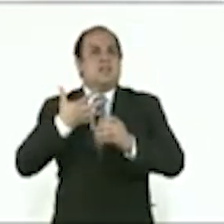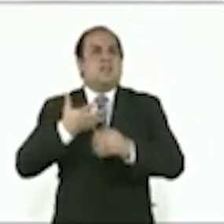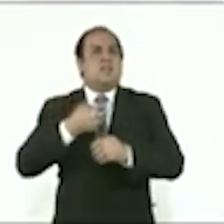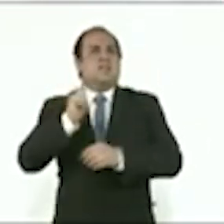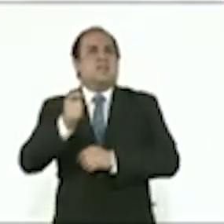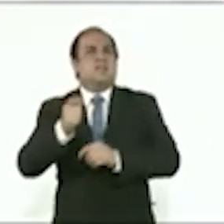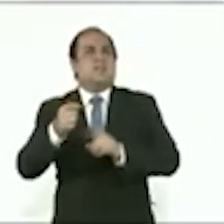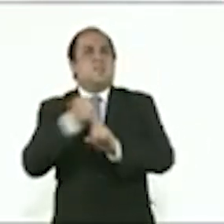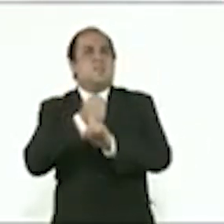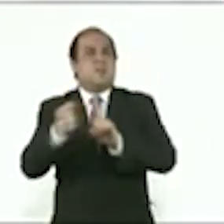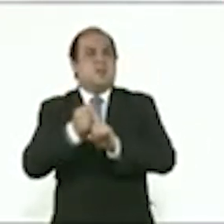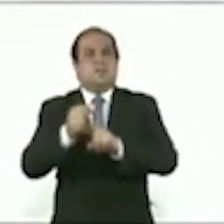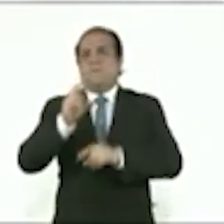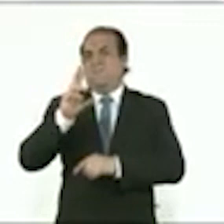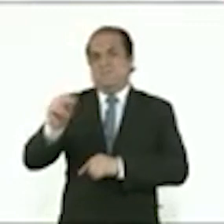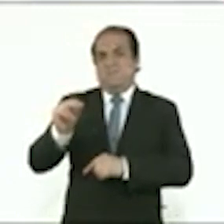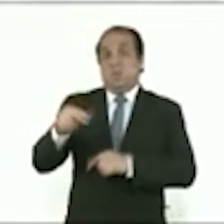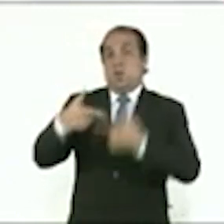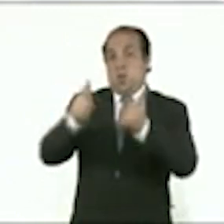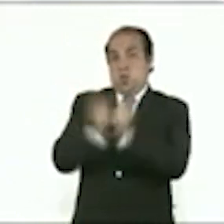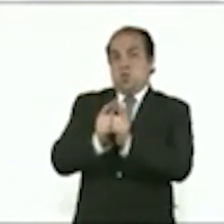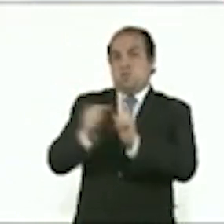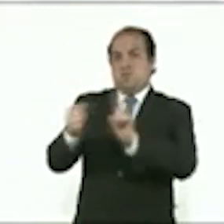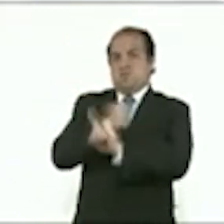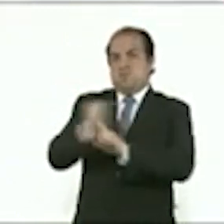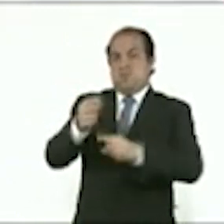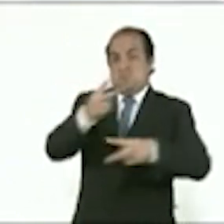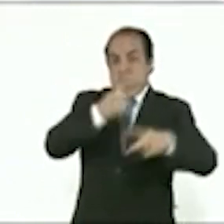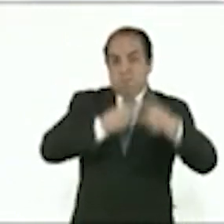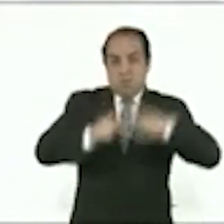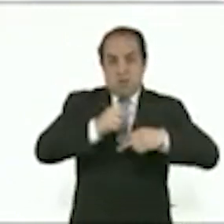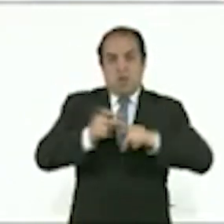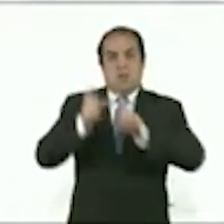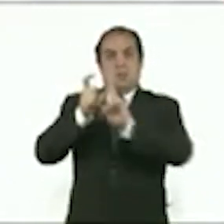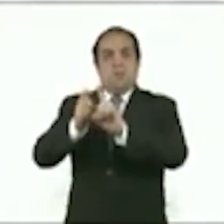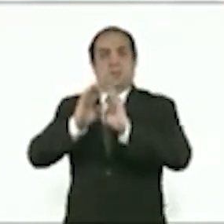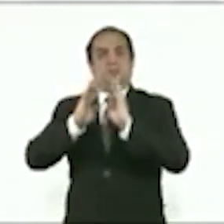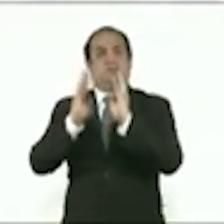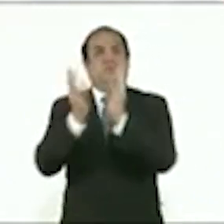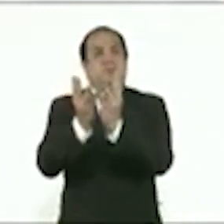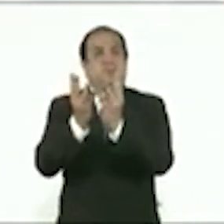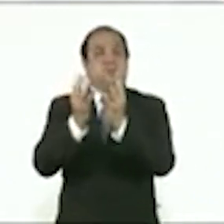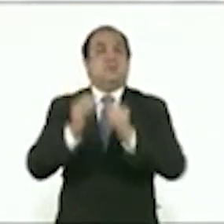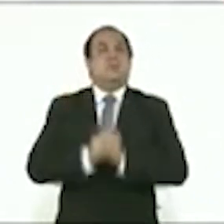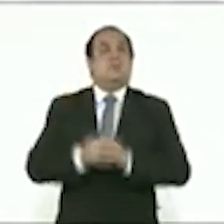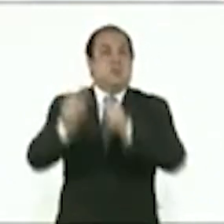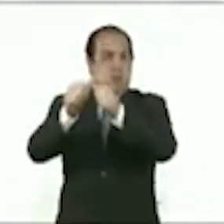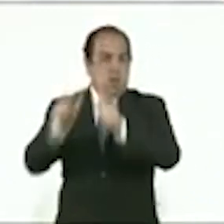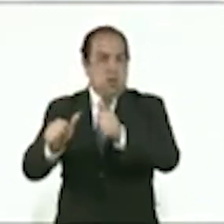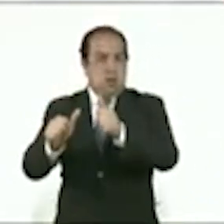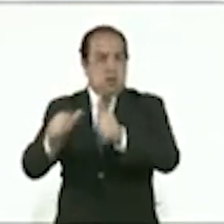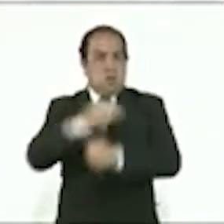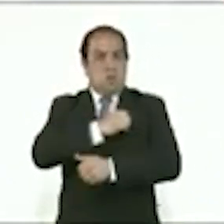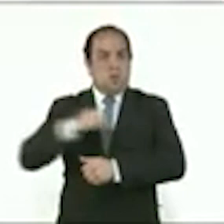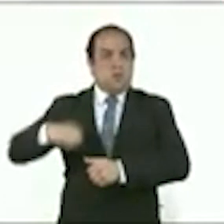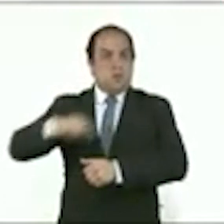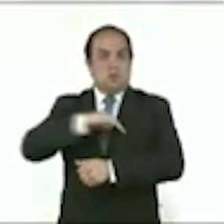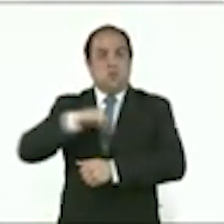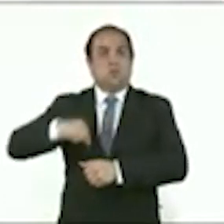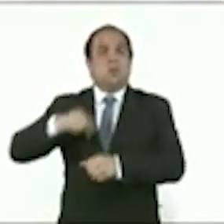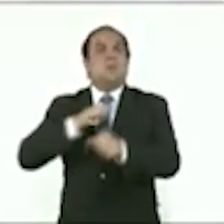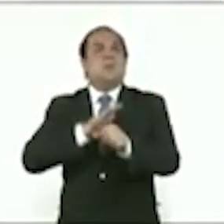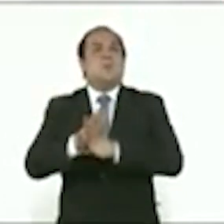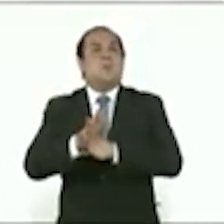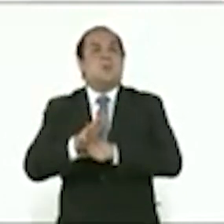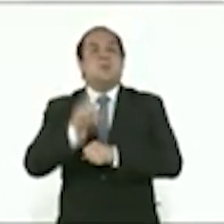violencia, sino que son una respuesta a los grupos violentos. Porque nuestra obligación como gobierno de la ciudad también es resguardar